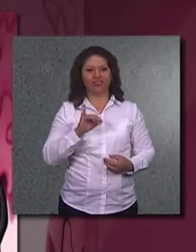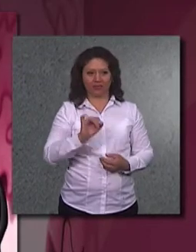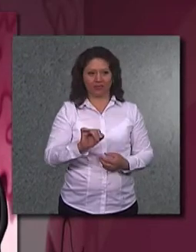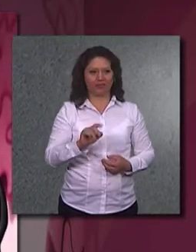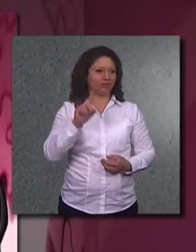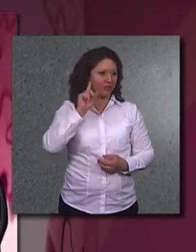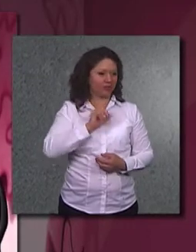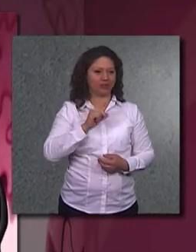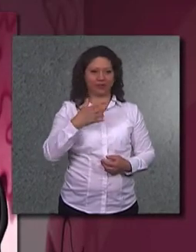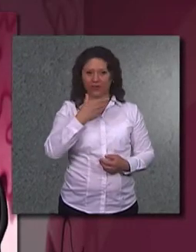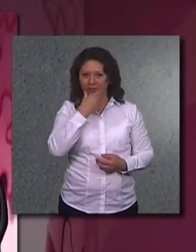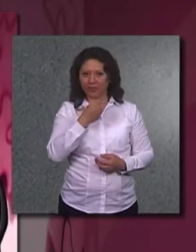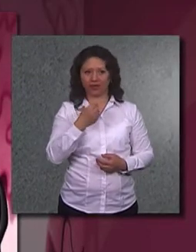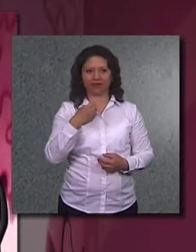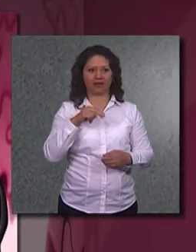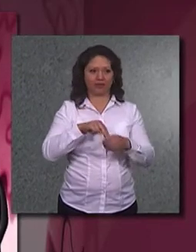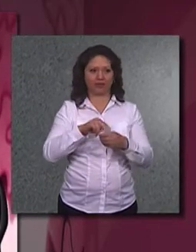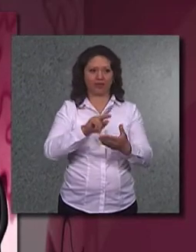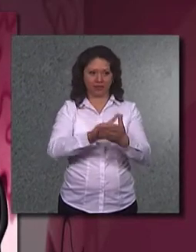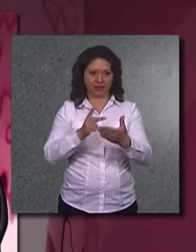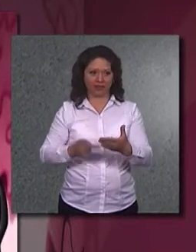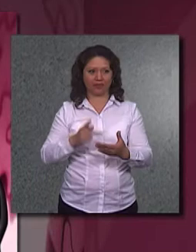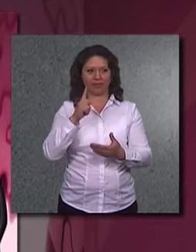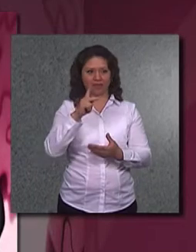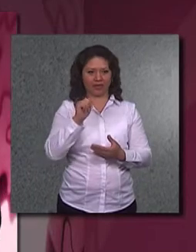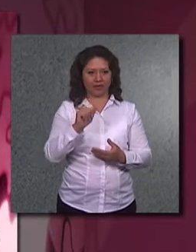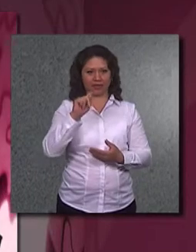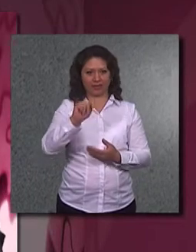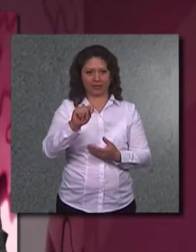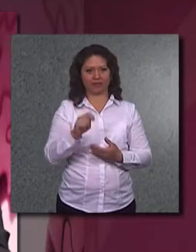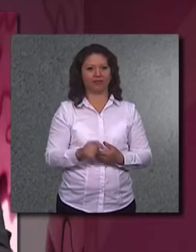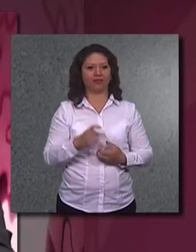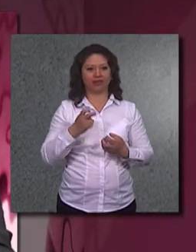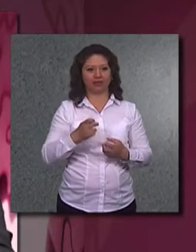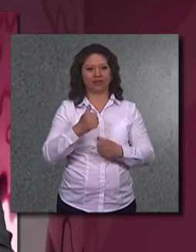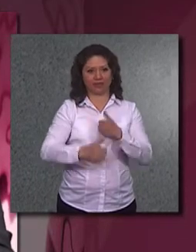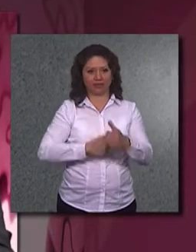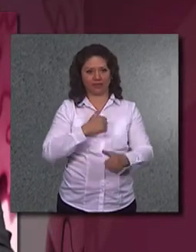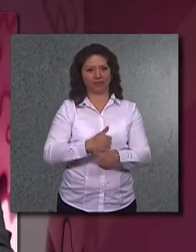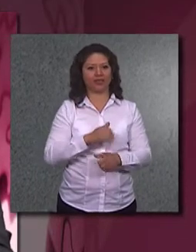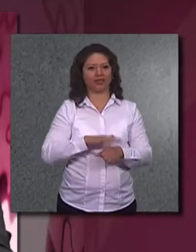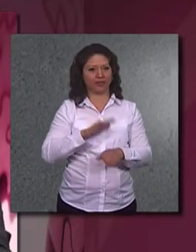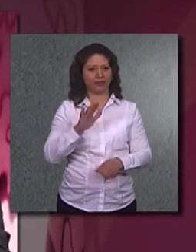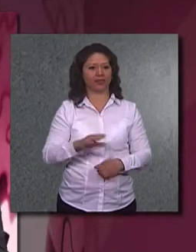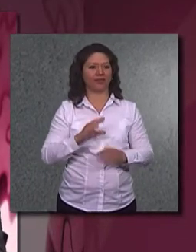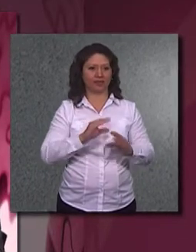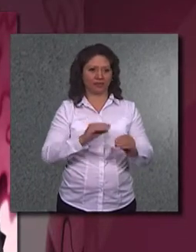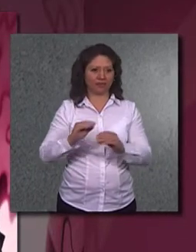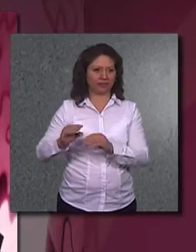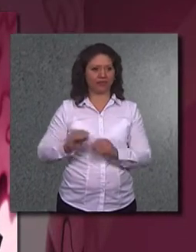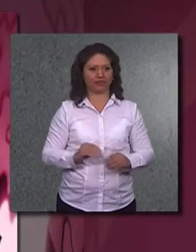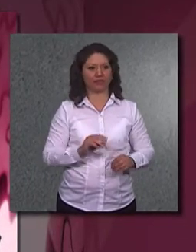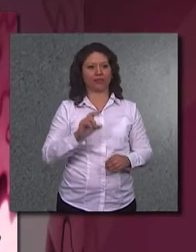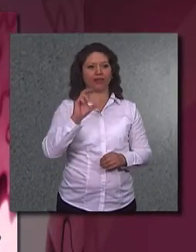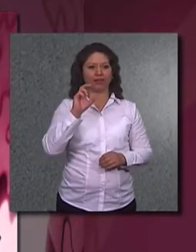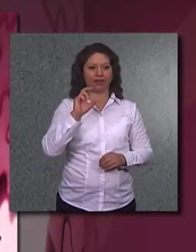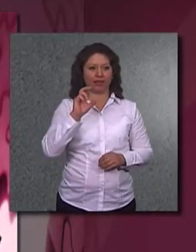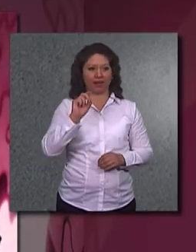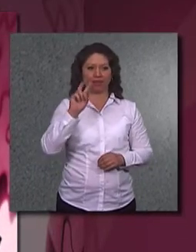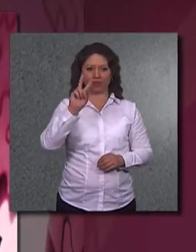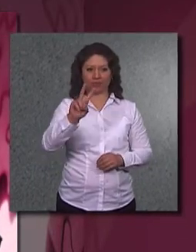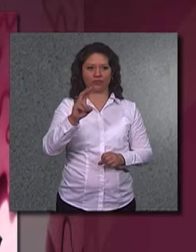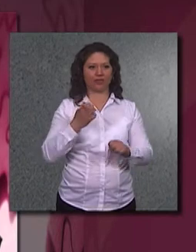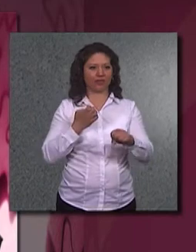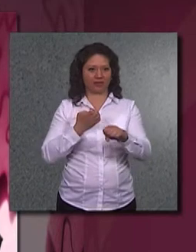circunstancias de mujeres y hombres en los proyectos del pacto este año además se van a capacitar a los